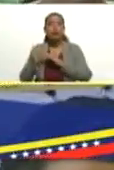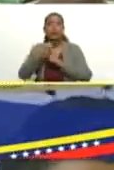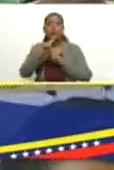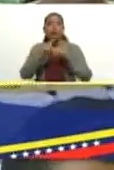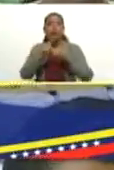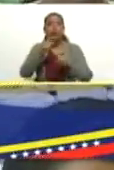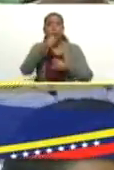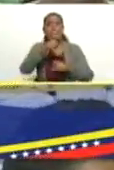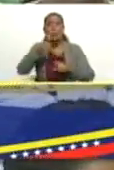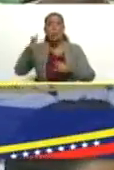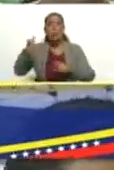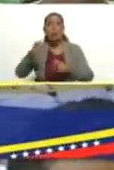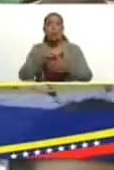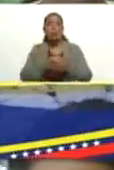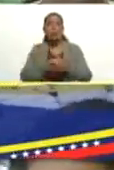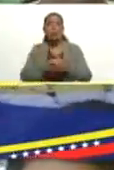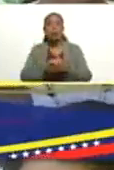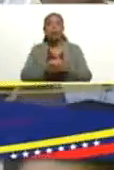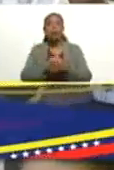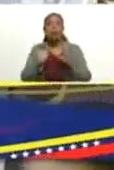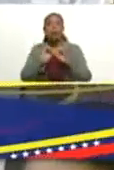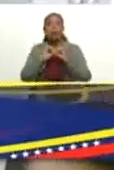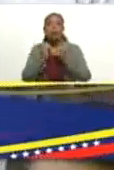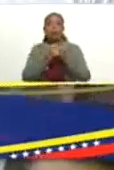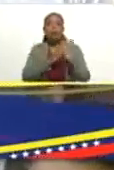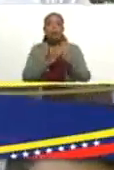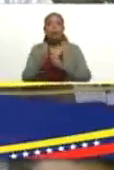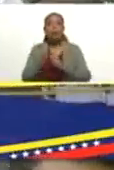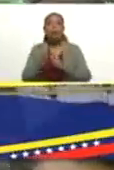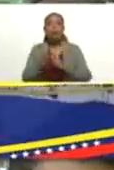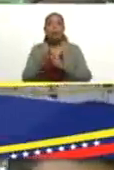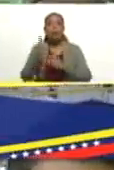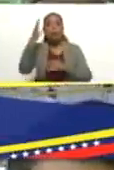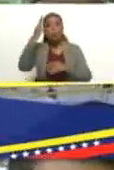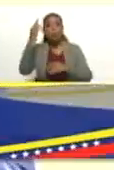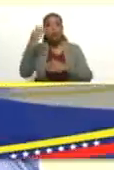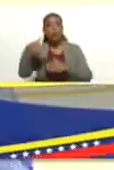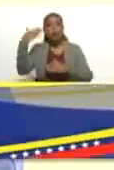que nuestro histórico de participación ha sido considerable en los procesos anteriores.